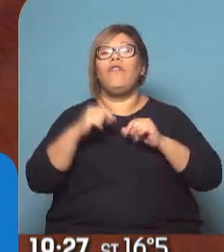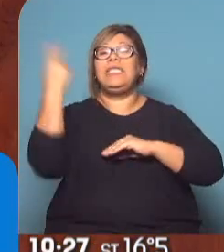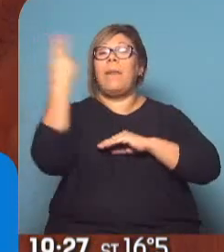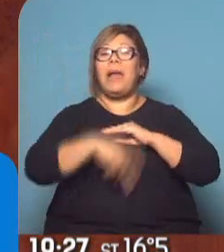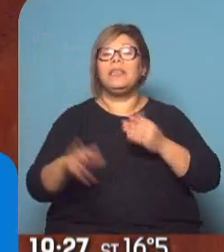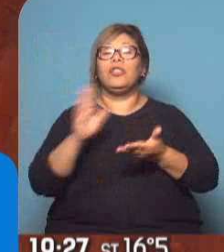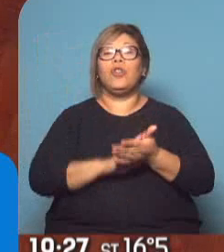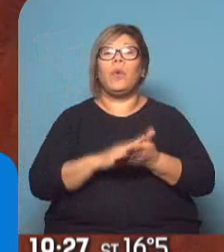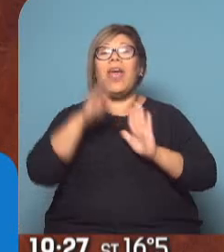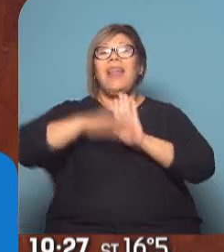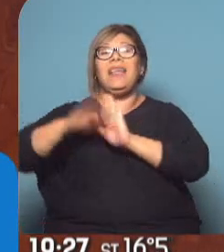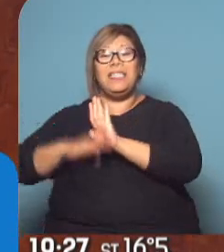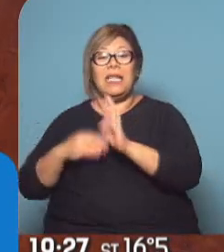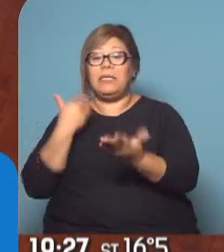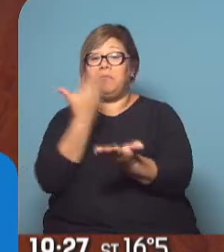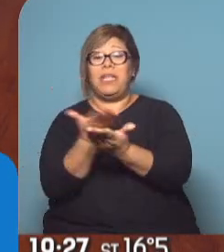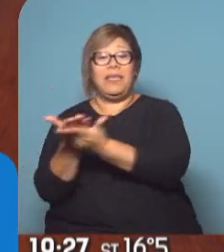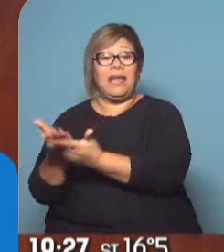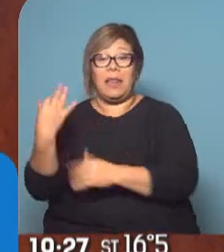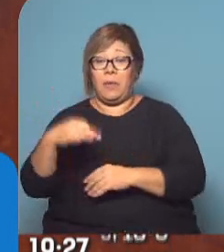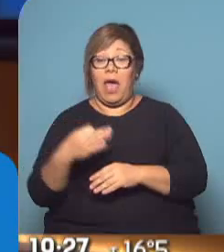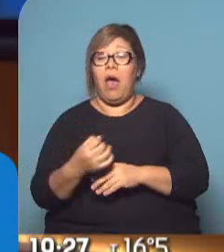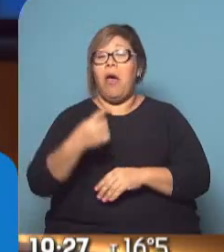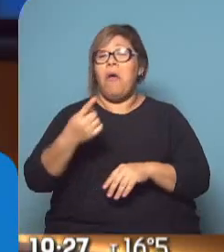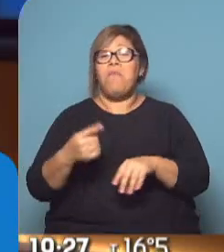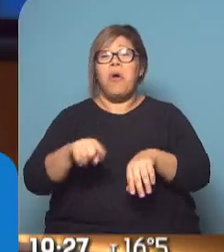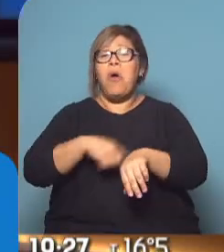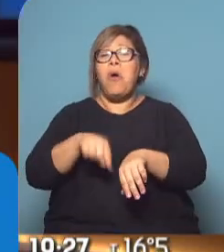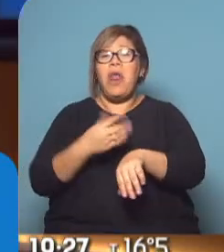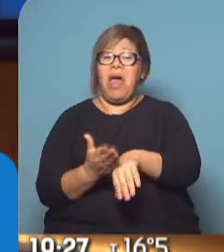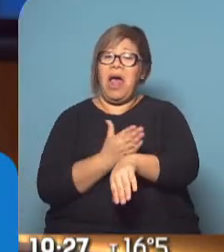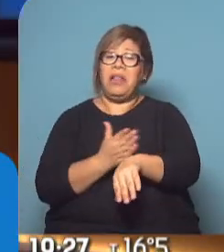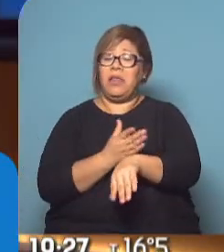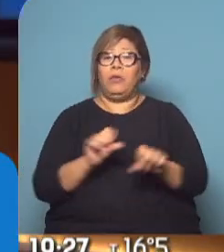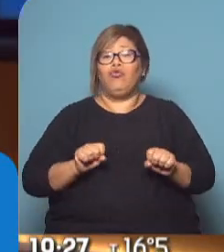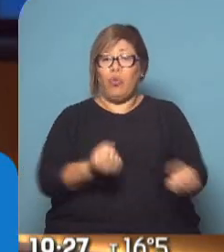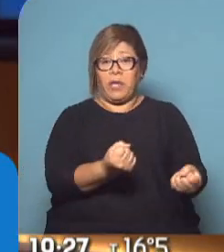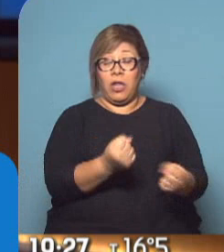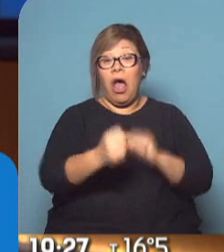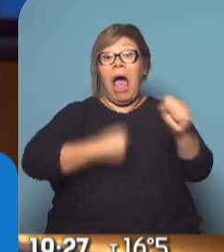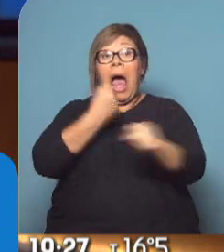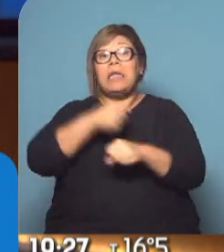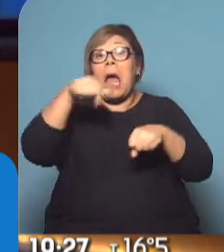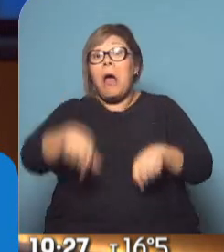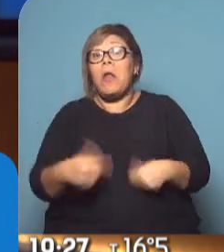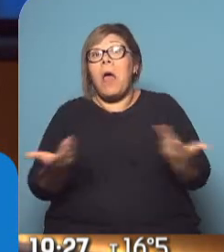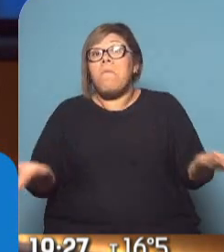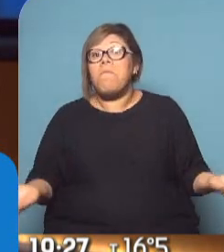candidatos antes horas antes se suspendió el proceso electoral y bueno hasta hoy no sabemos